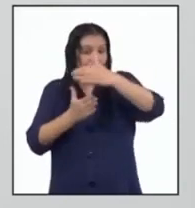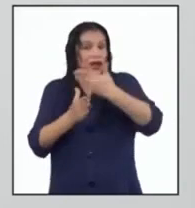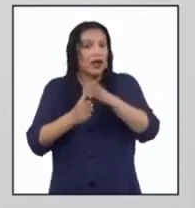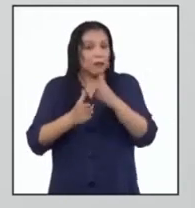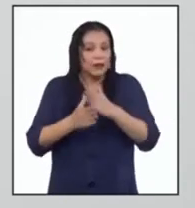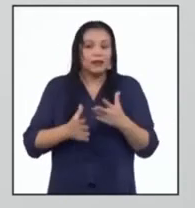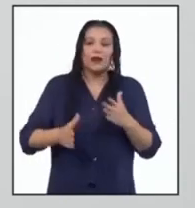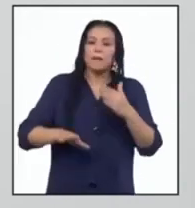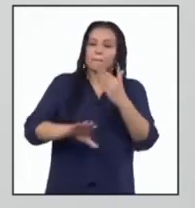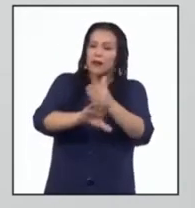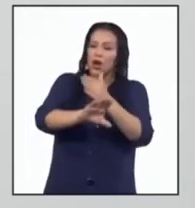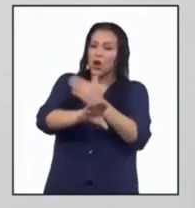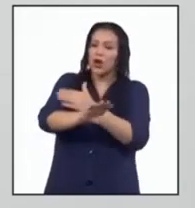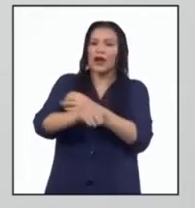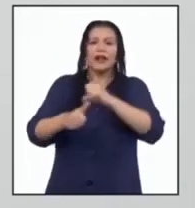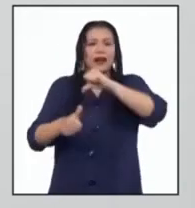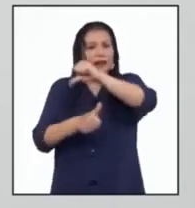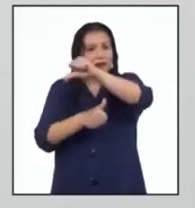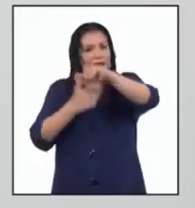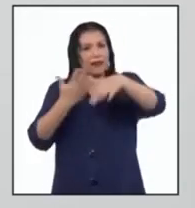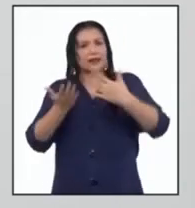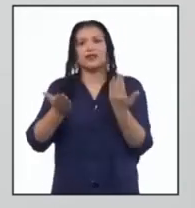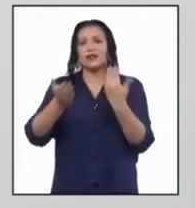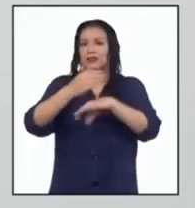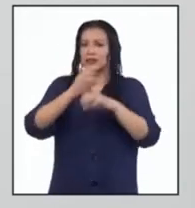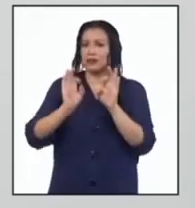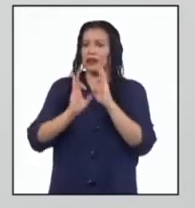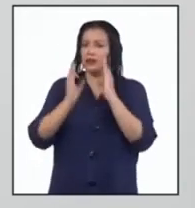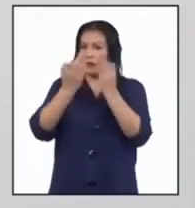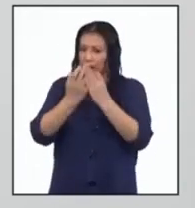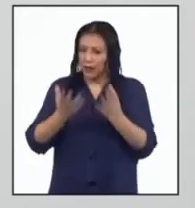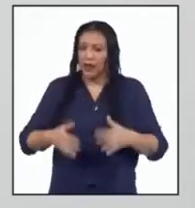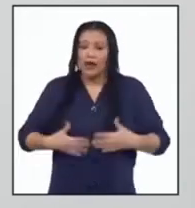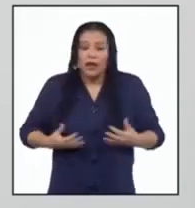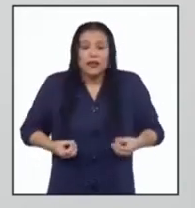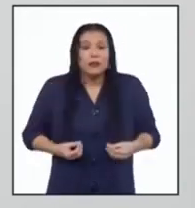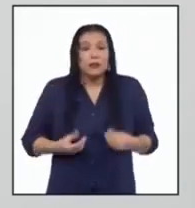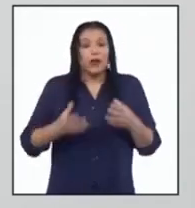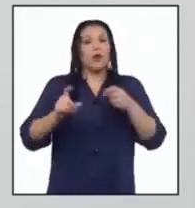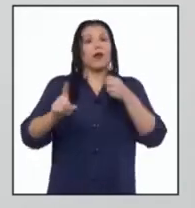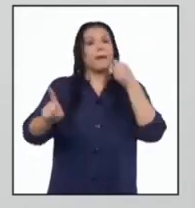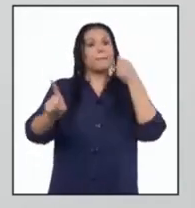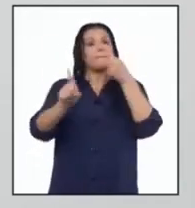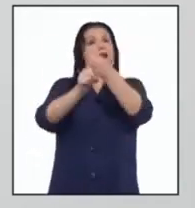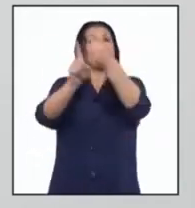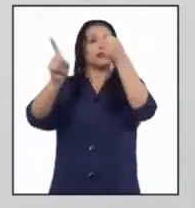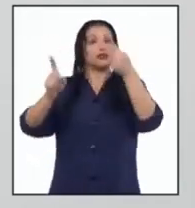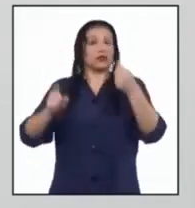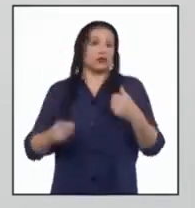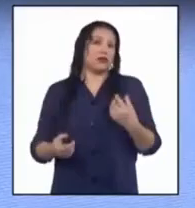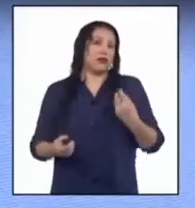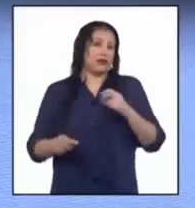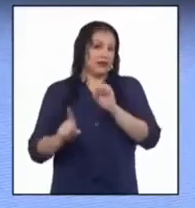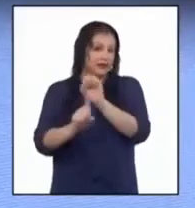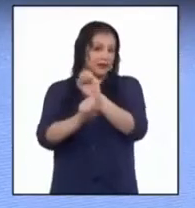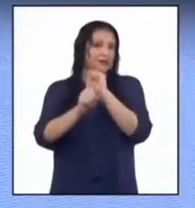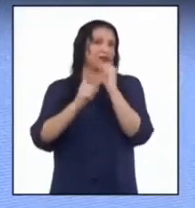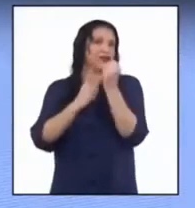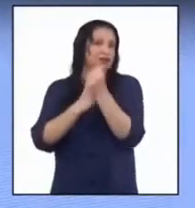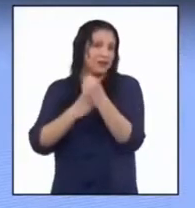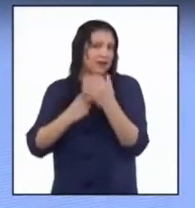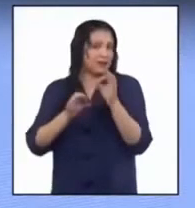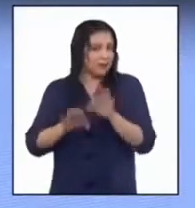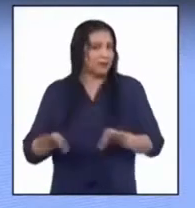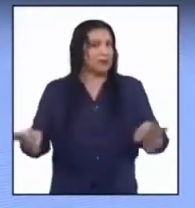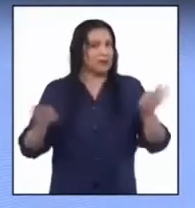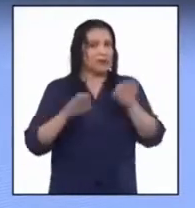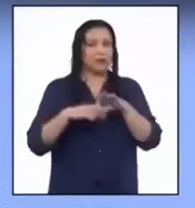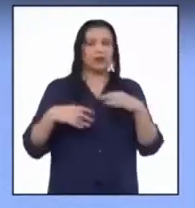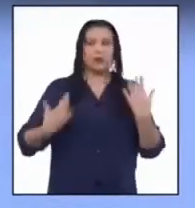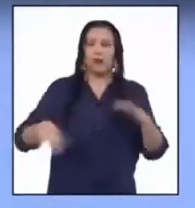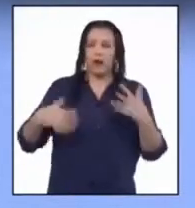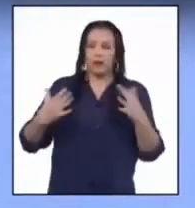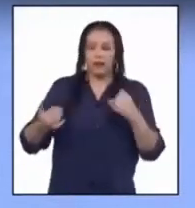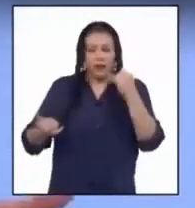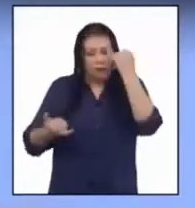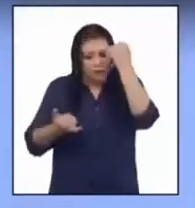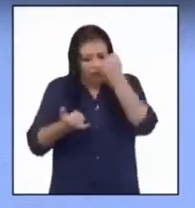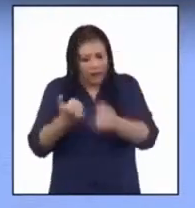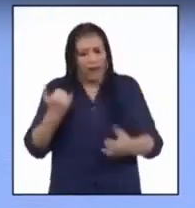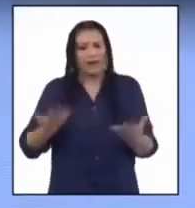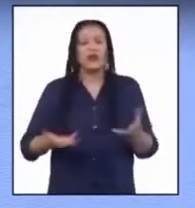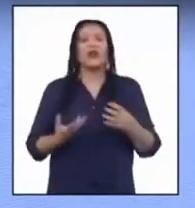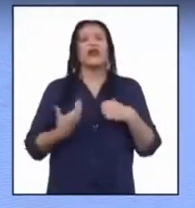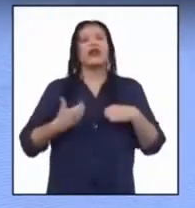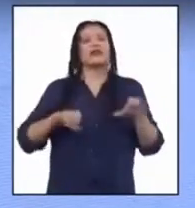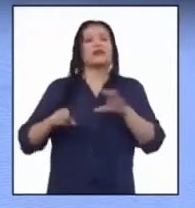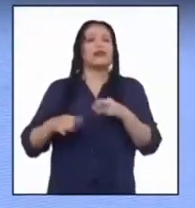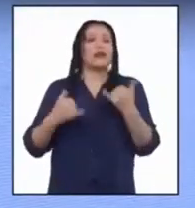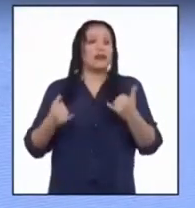convivencia como familia y traería un impacto importante en nuestra sociedad. Vamos llegando al final de nuestra actividad de